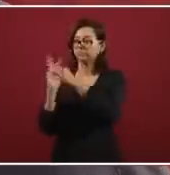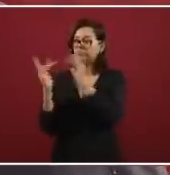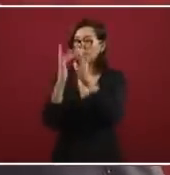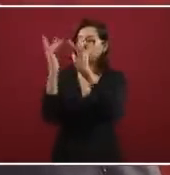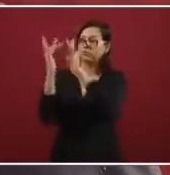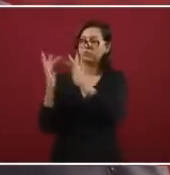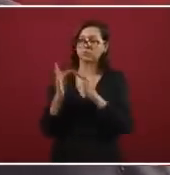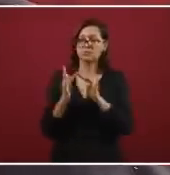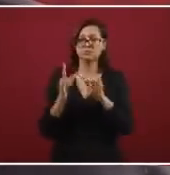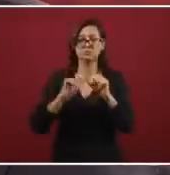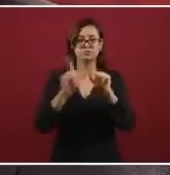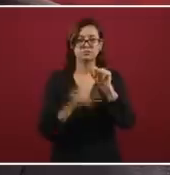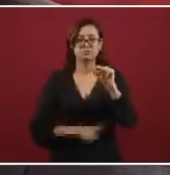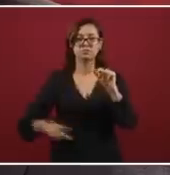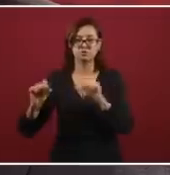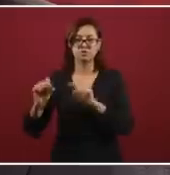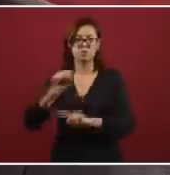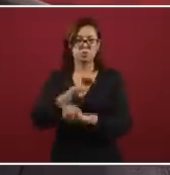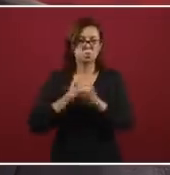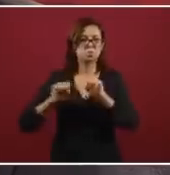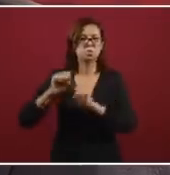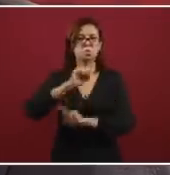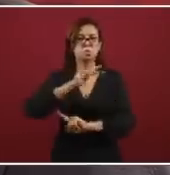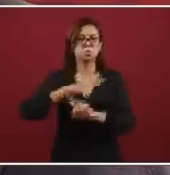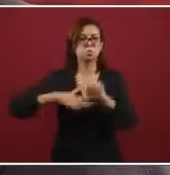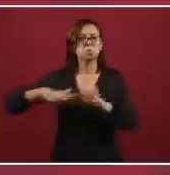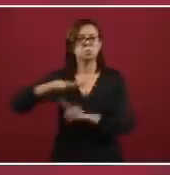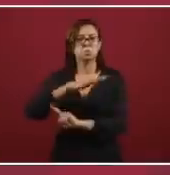México, hay condiciones favorables.